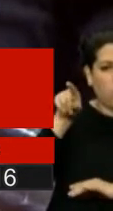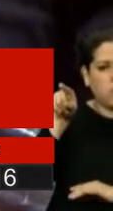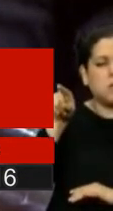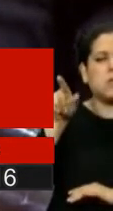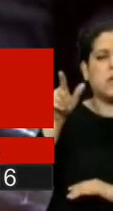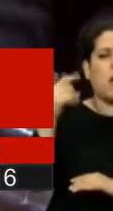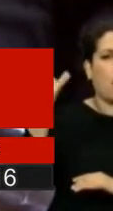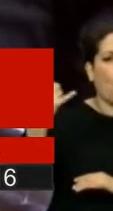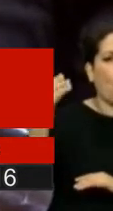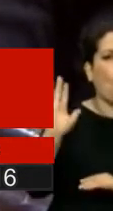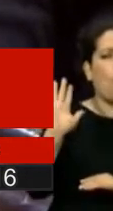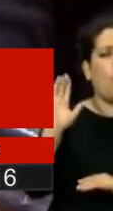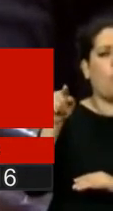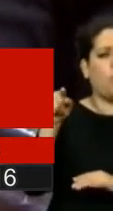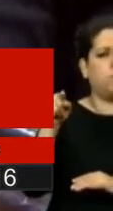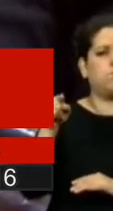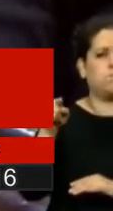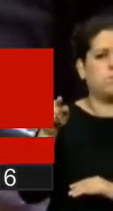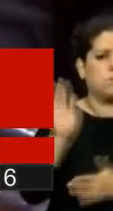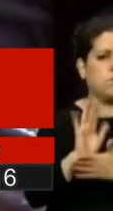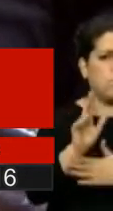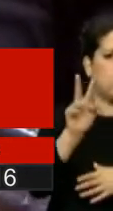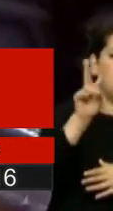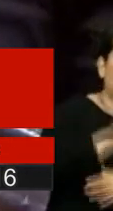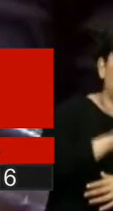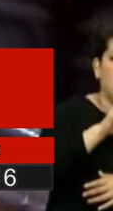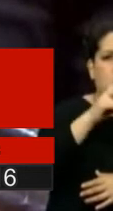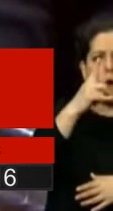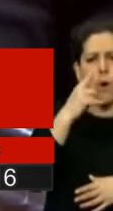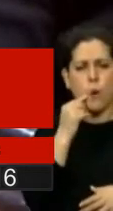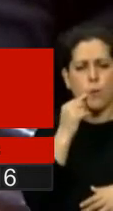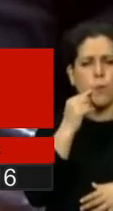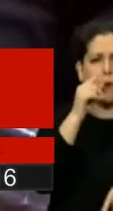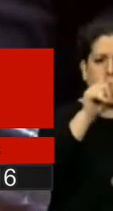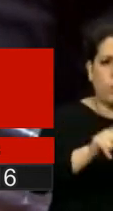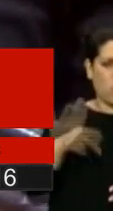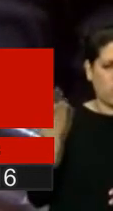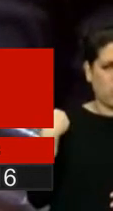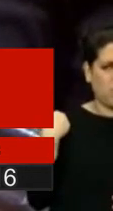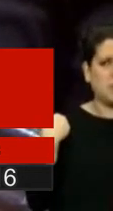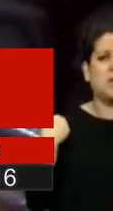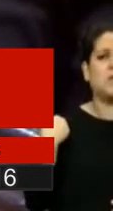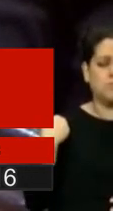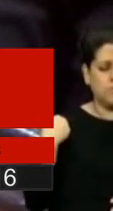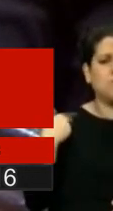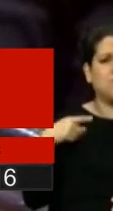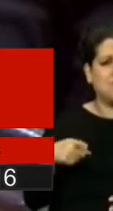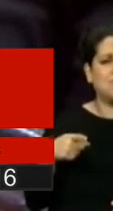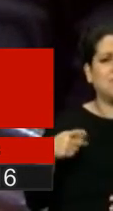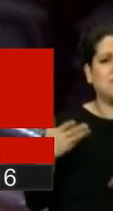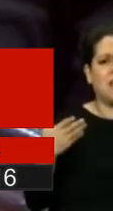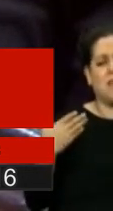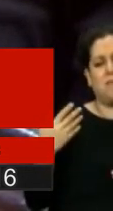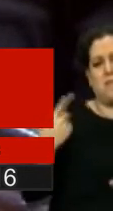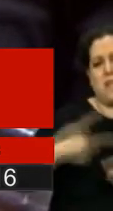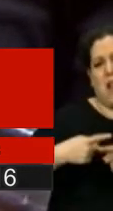eligiera libremente quién iba a conducir los destinos de estas provincias, ¿no? Diputado, ¿y por qué no